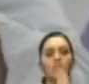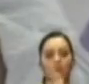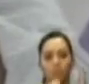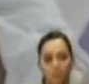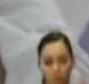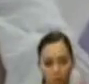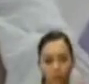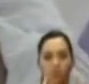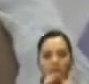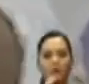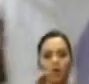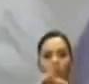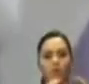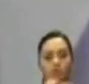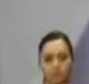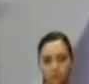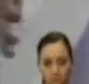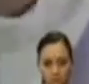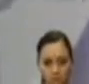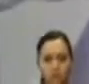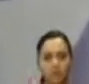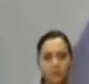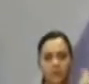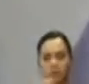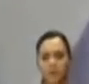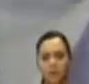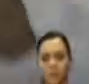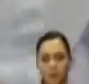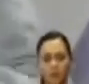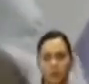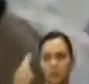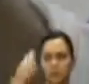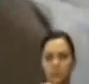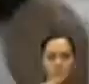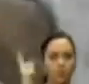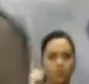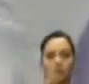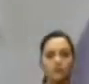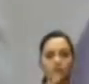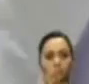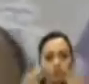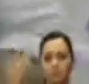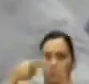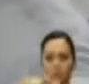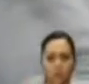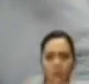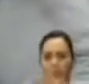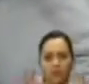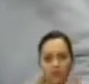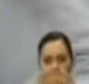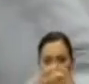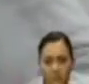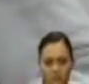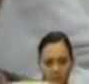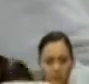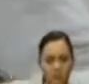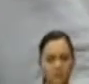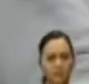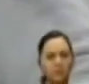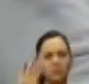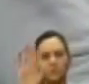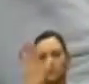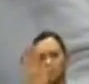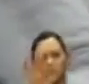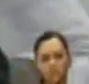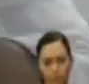de las telecomunicaciones, que ellos son los que mandan en su territorio, que no permiten entrar a los funcionarios públicos, es decir, república dentro de la república. ¿Qué se puede hablar en